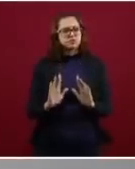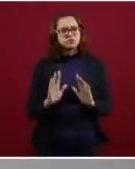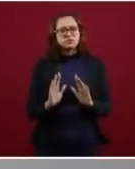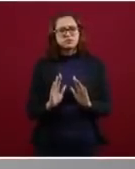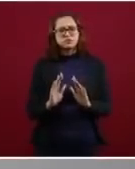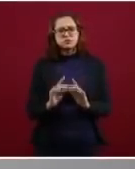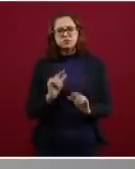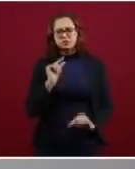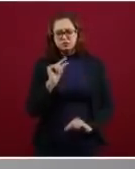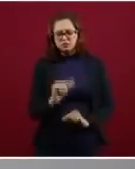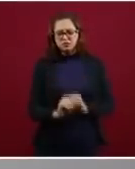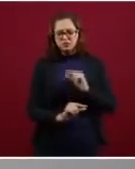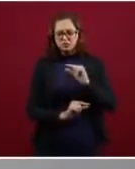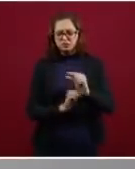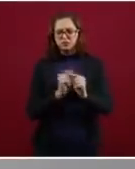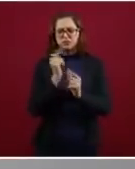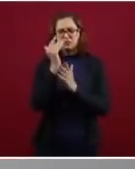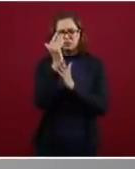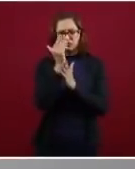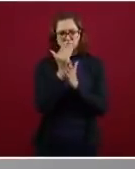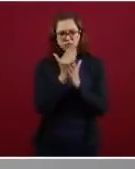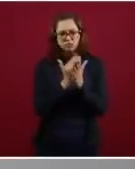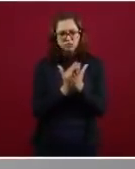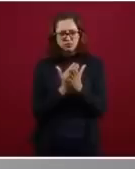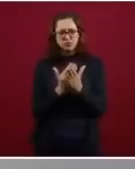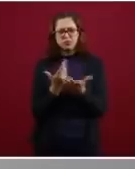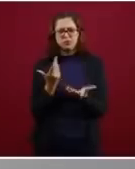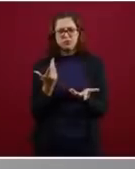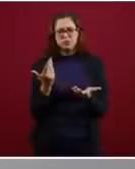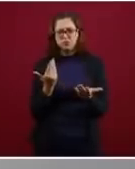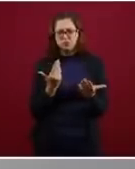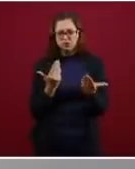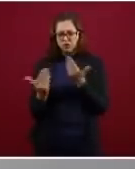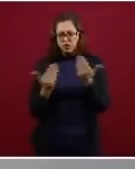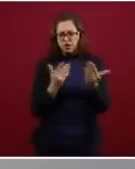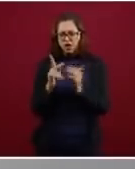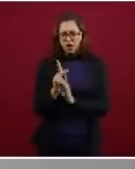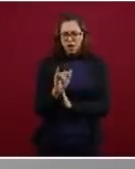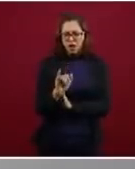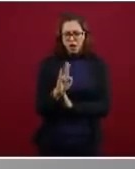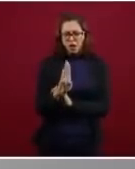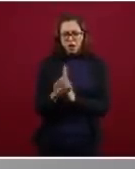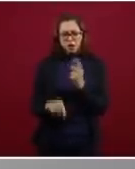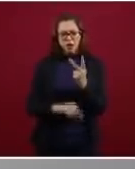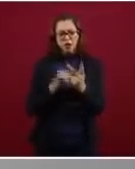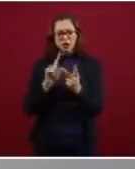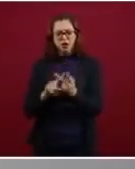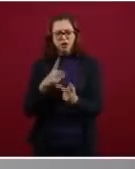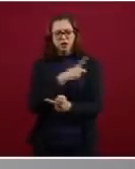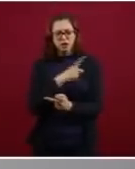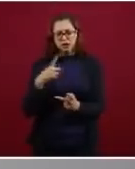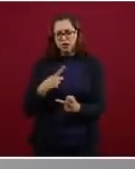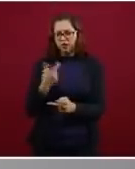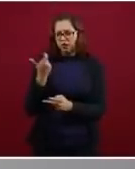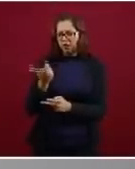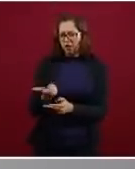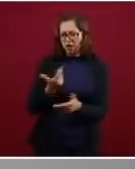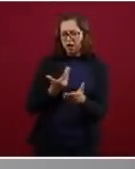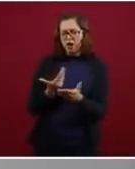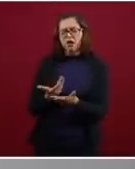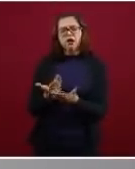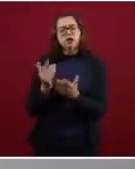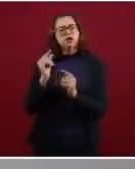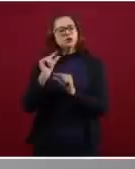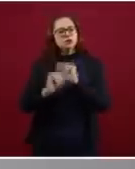más bajo con relación al Producto Interno Bruto. La deuda actual de México ha